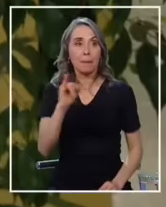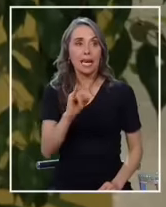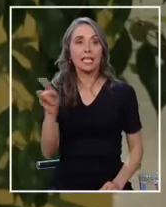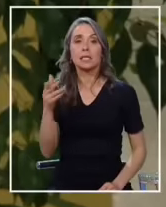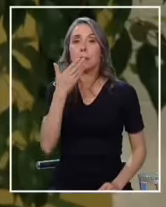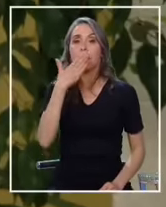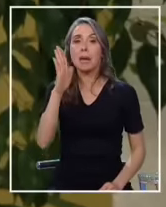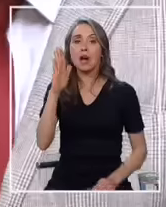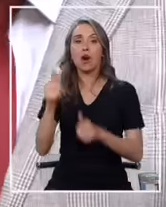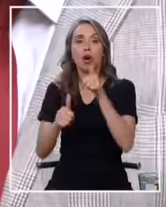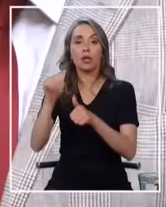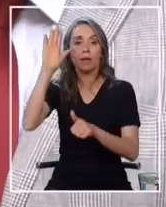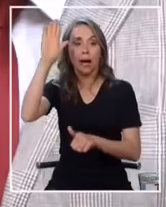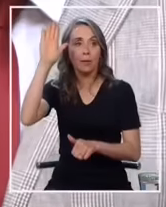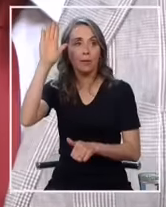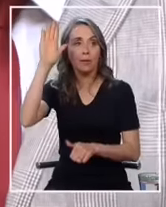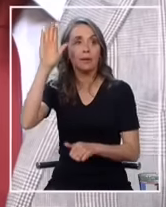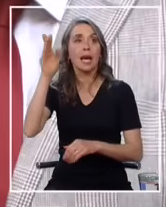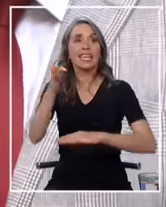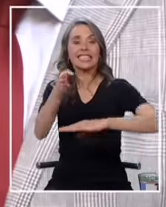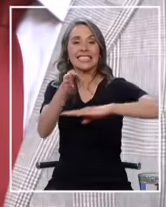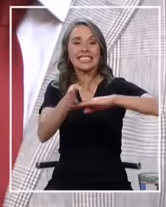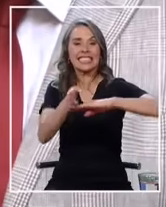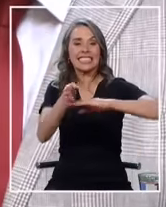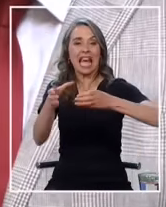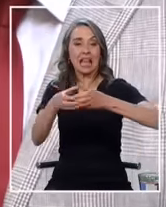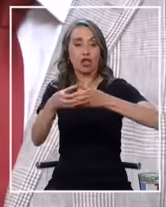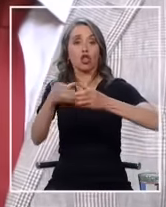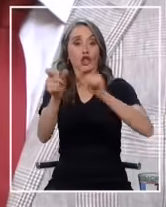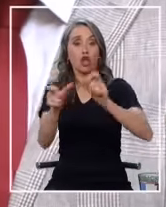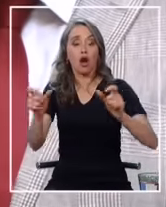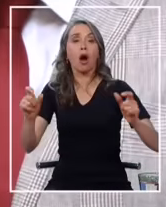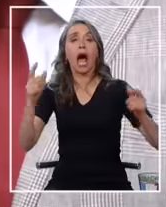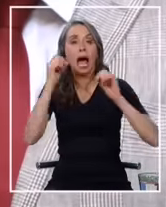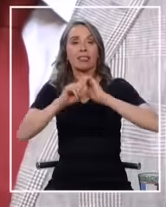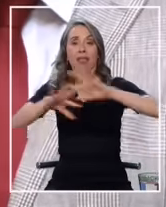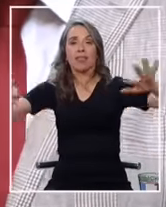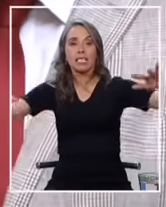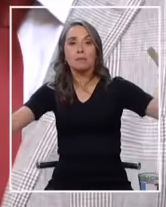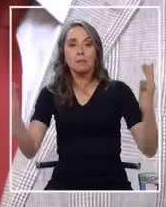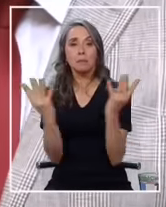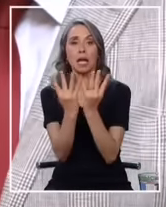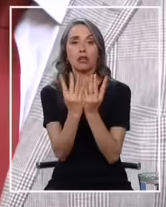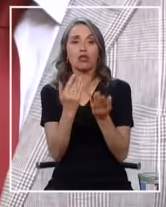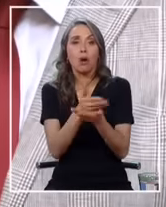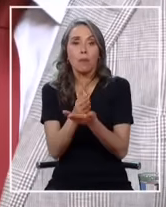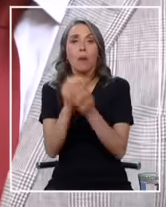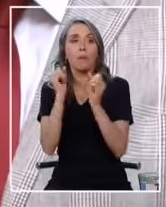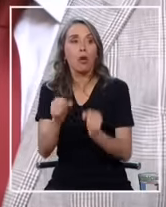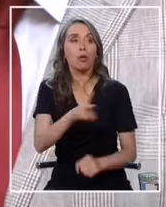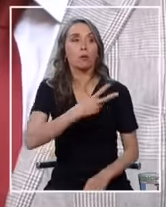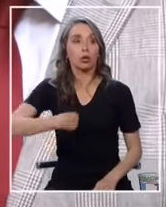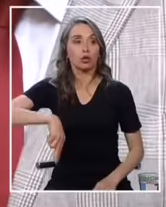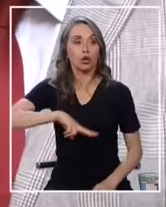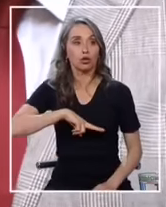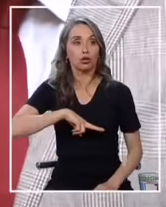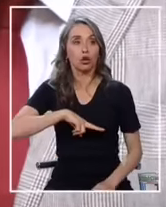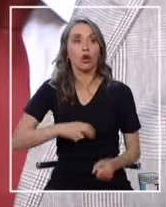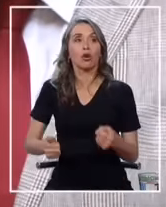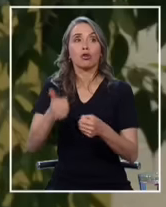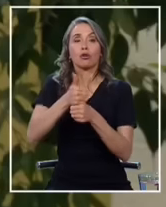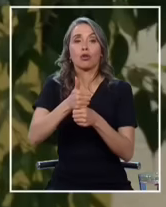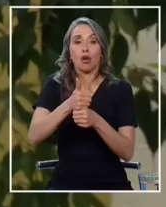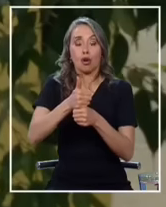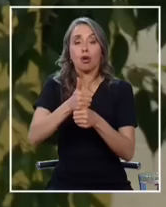es la mejor carta. El centro se está reorganizando y es lo que posiblemente nos daría la posibilidad de que tomáramos nosotros la testera de